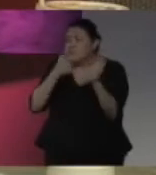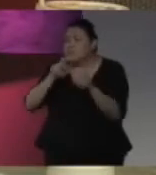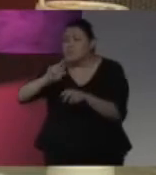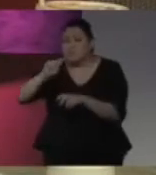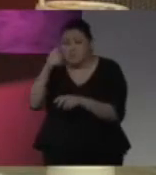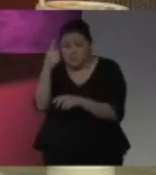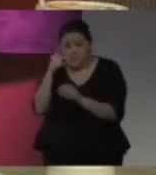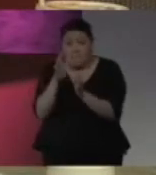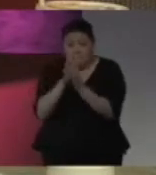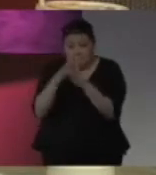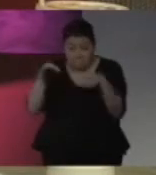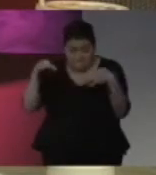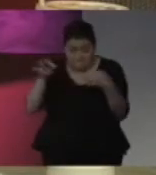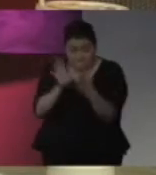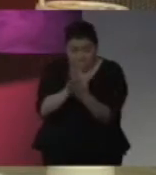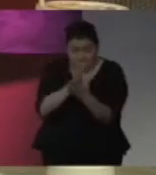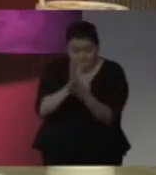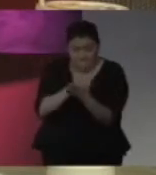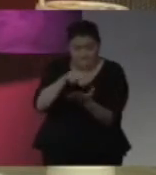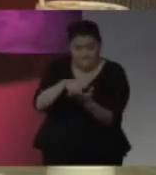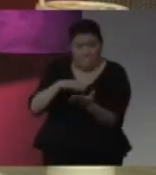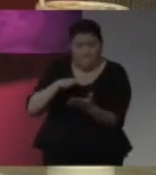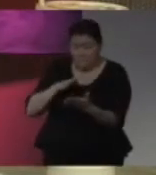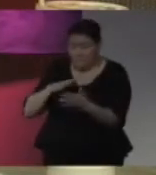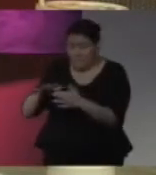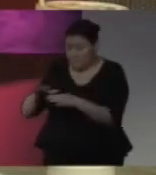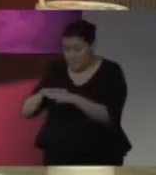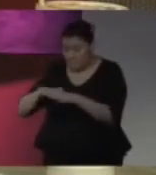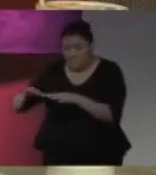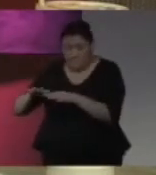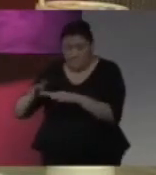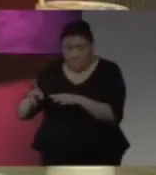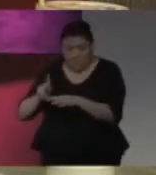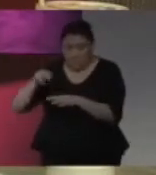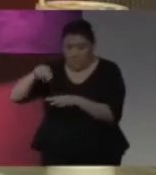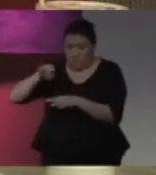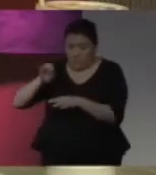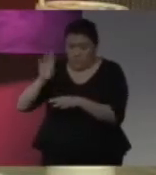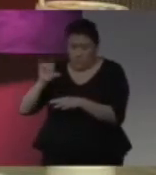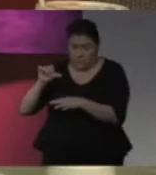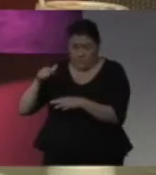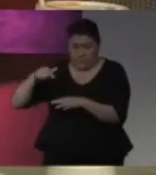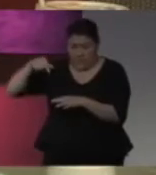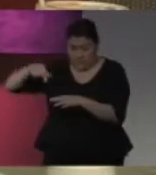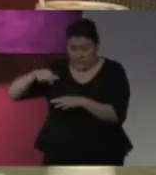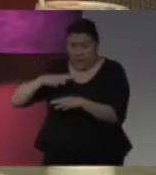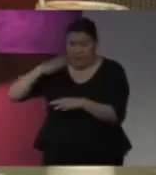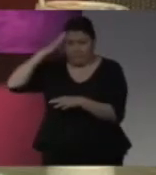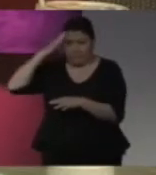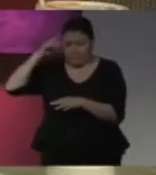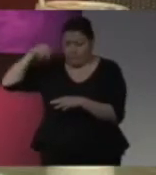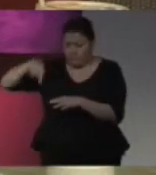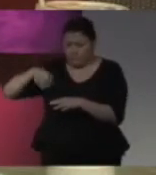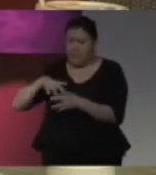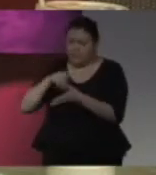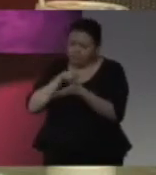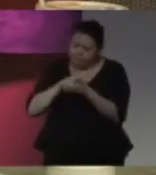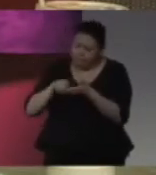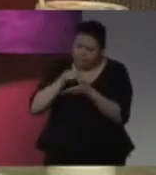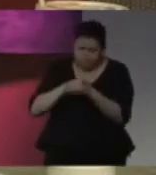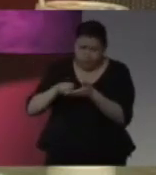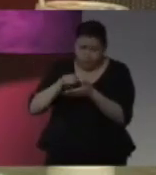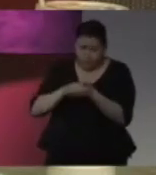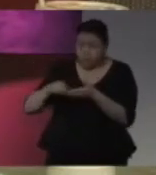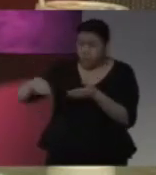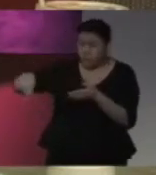1781, donde los principales de un pueblo de Nevaj, que se llama Nevaj, que es el lugar donde ocurrió el genocidio, están caminando